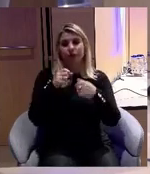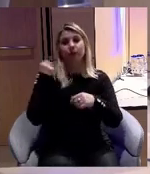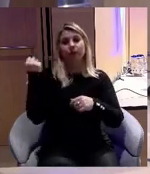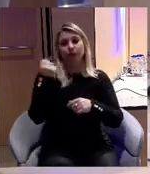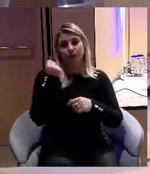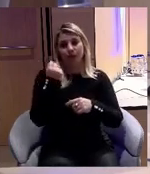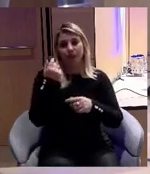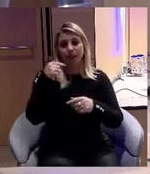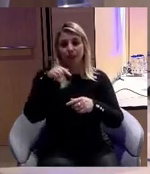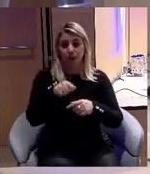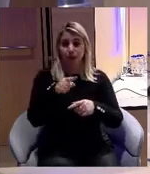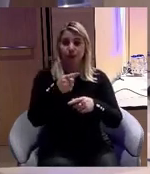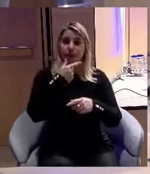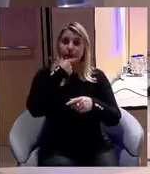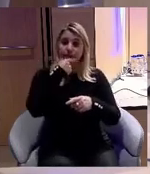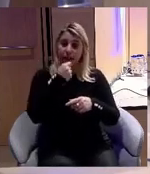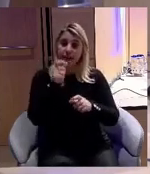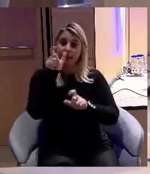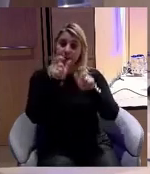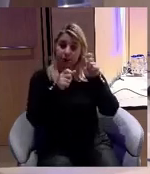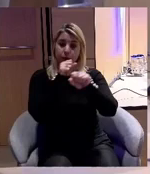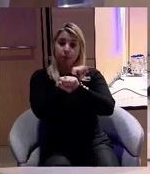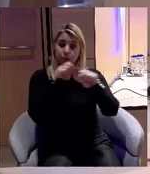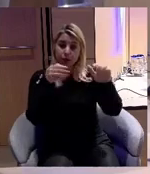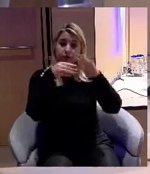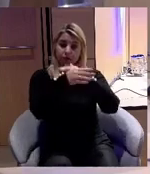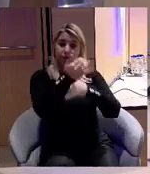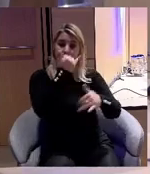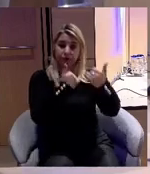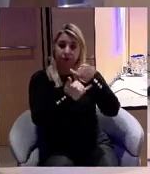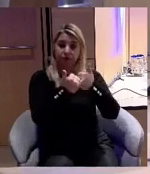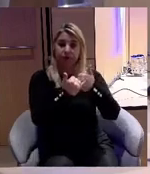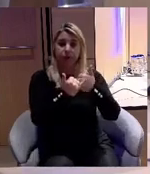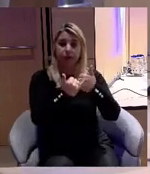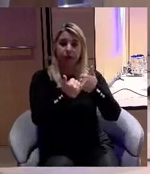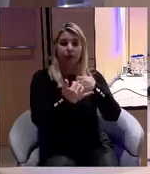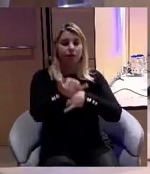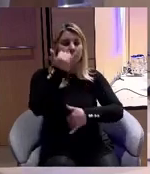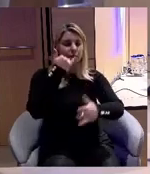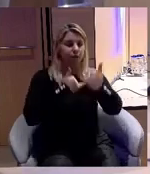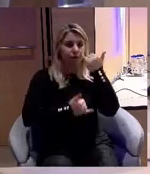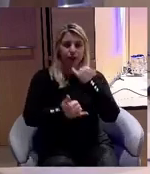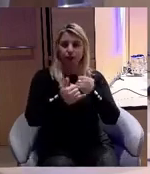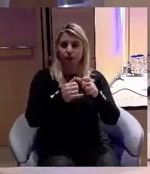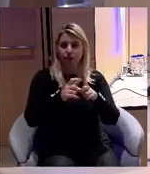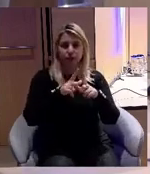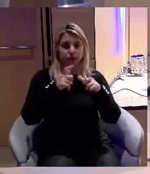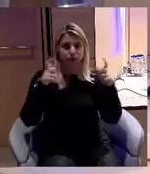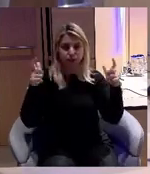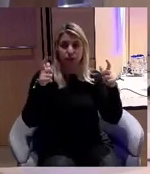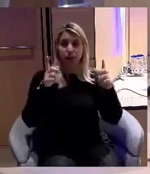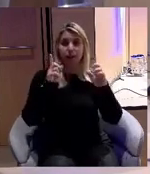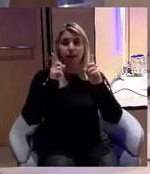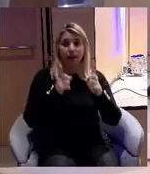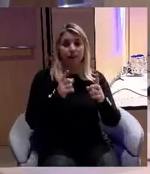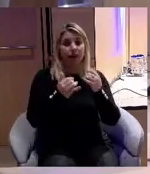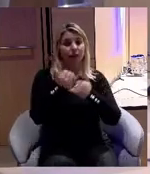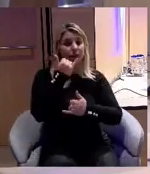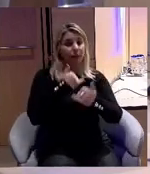facilitamos esta herramienta estamos en un contexto de muchísima información y muchísima